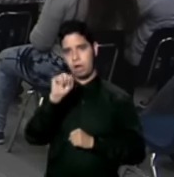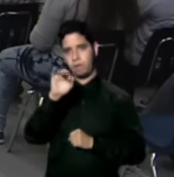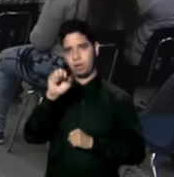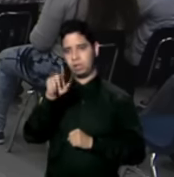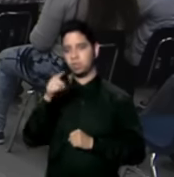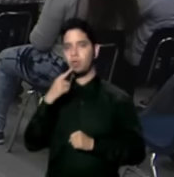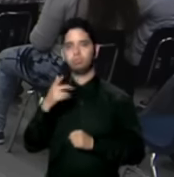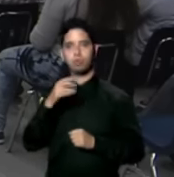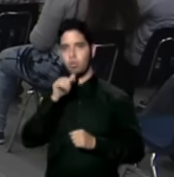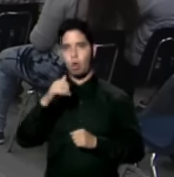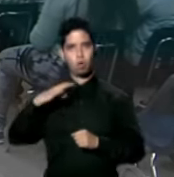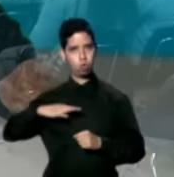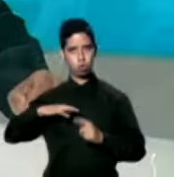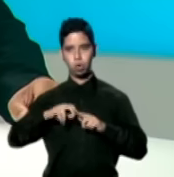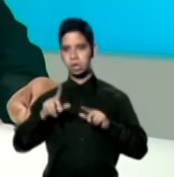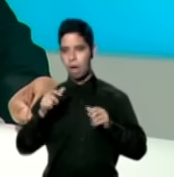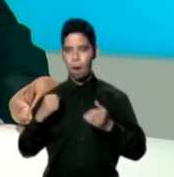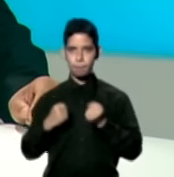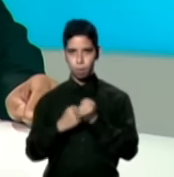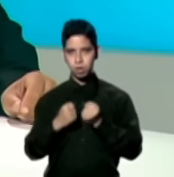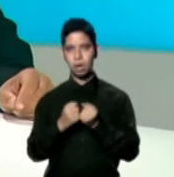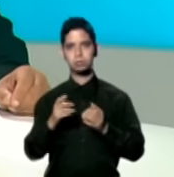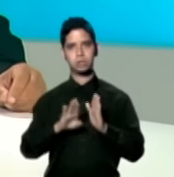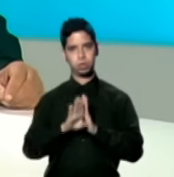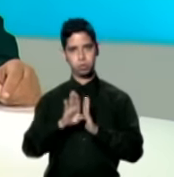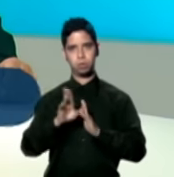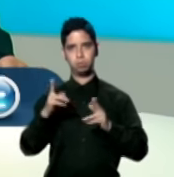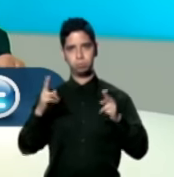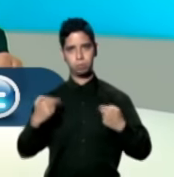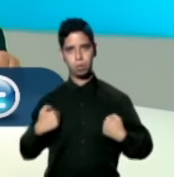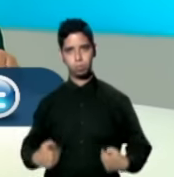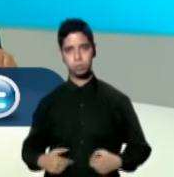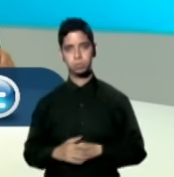integral del ser humano. Para ver estas y otras